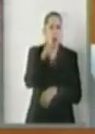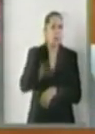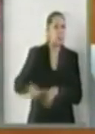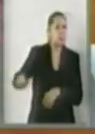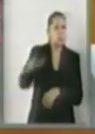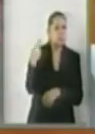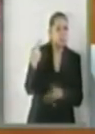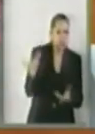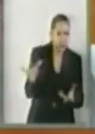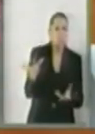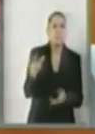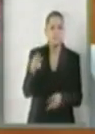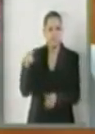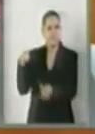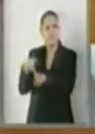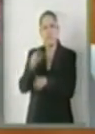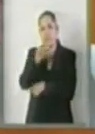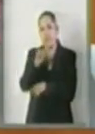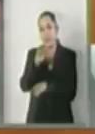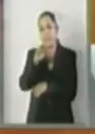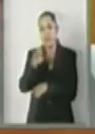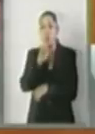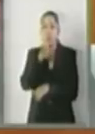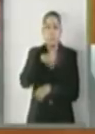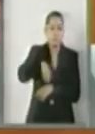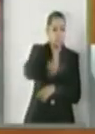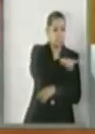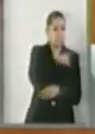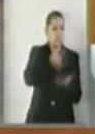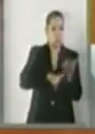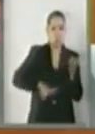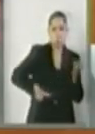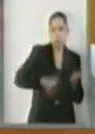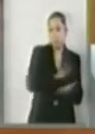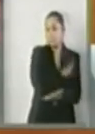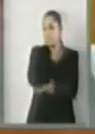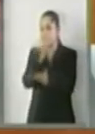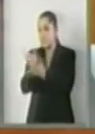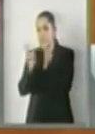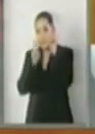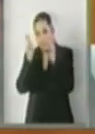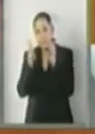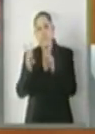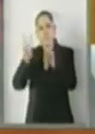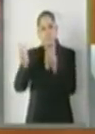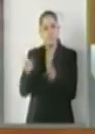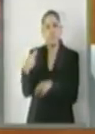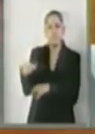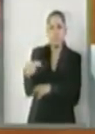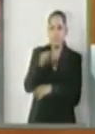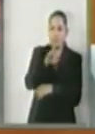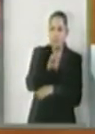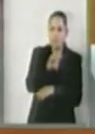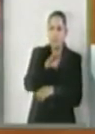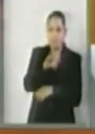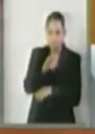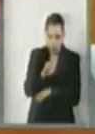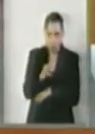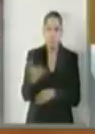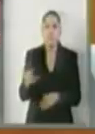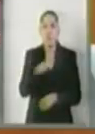trámites administrativos y citas oficiales y que con ello los referidos municipios Apaseo el